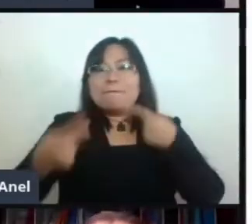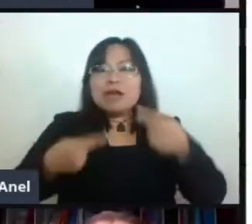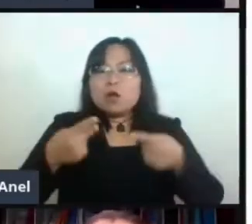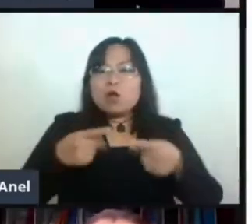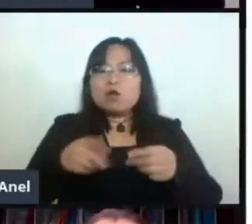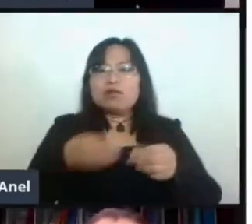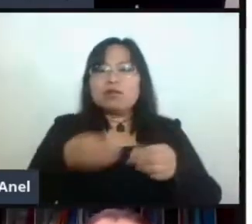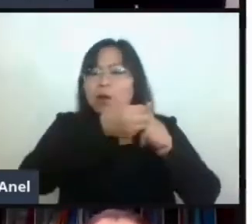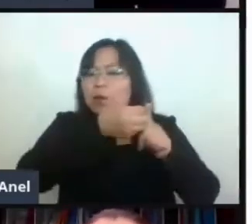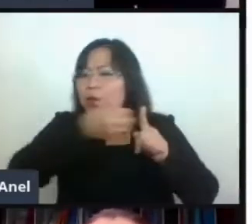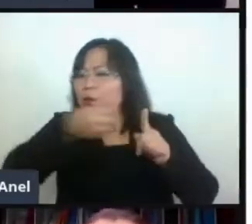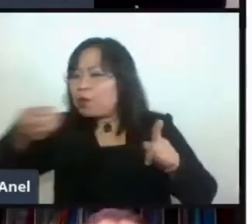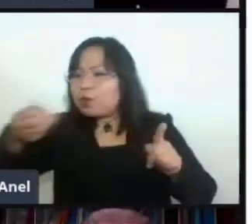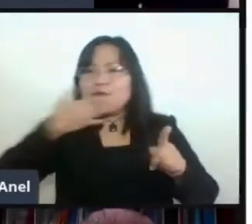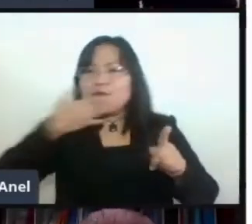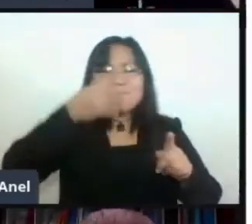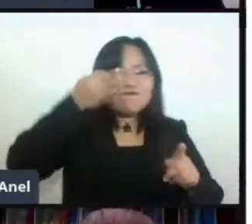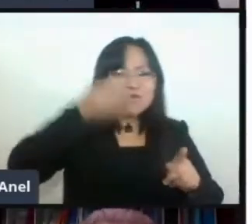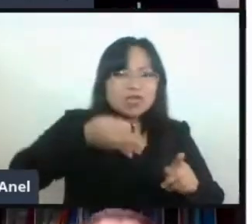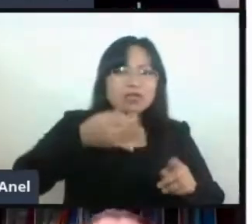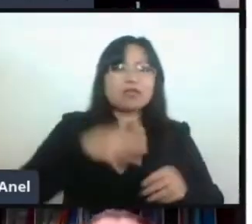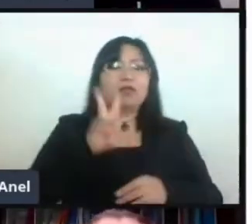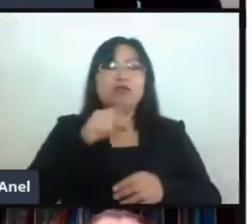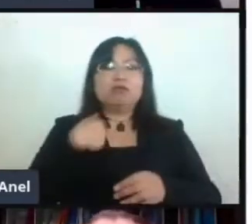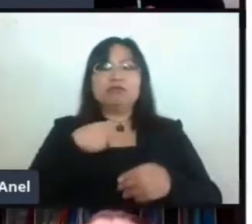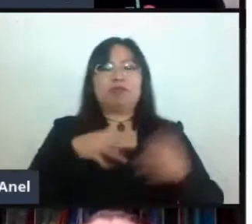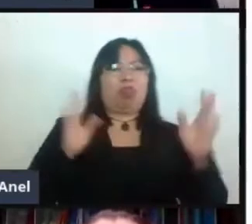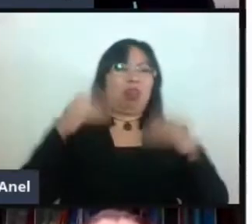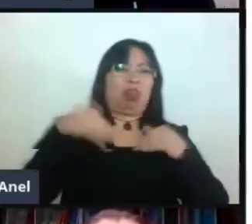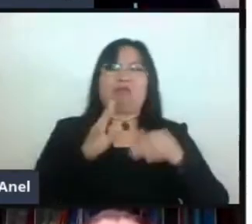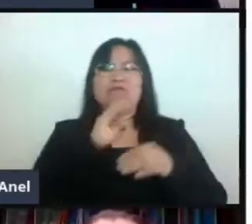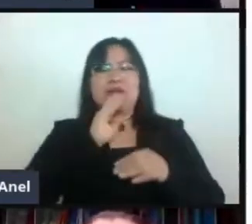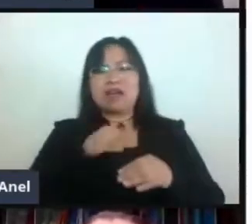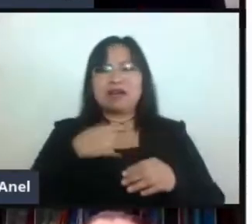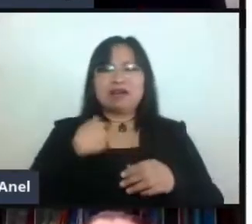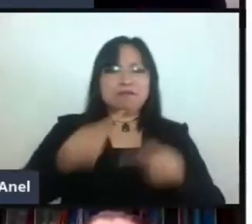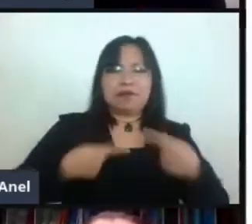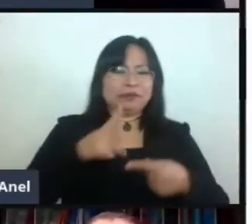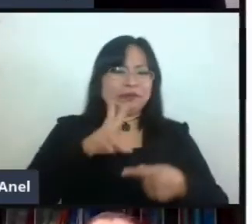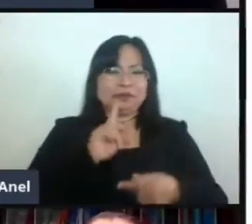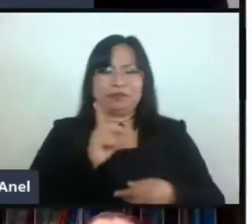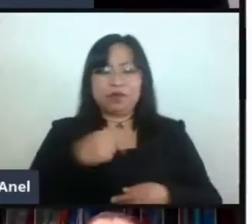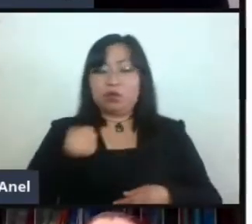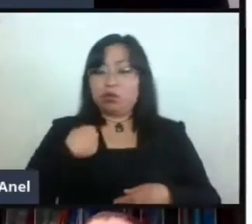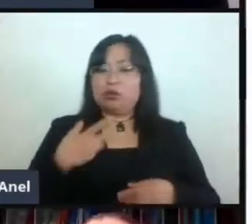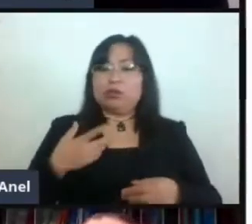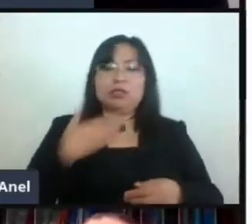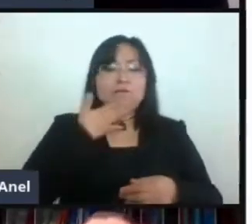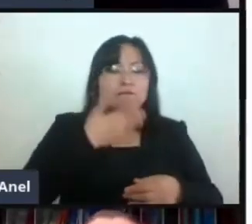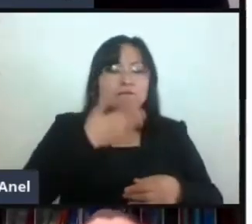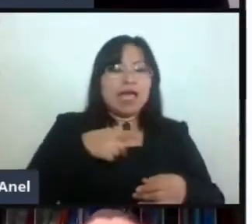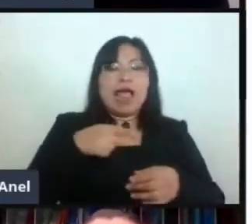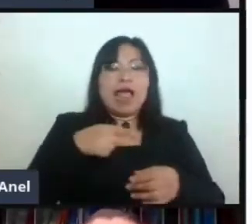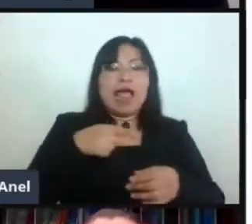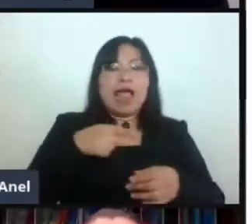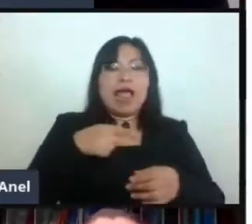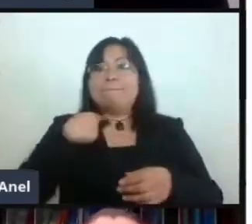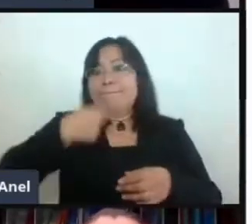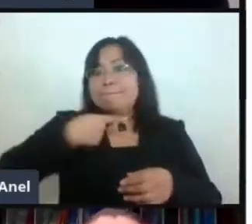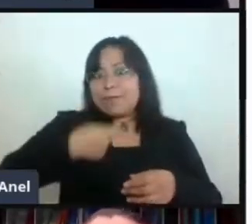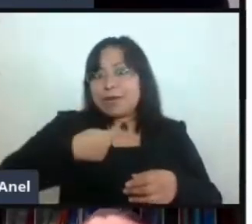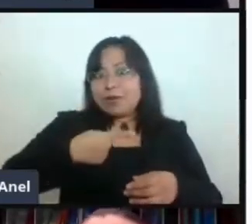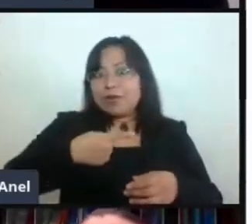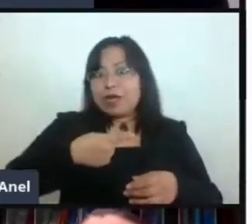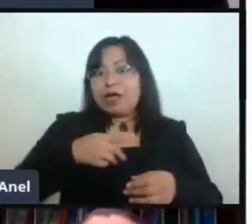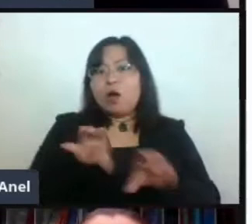adentro el conocimiento. Y algo que podemos rescatar es que tenemos que hacer buenas preguntas si